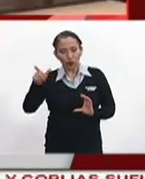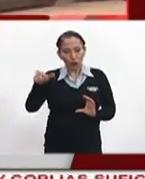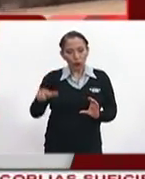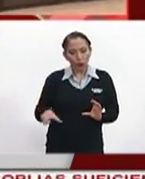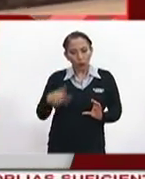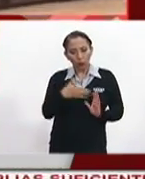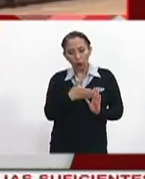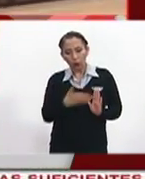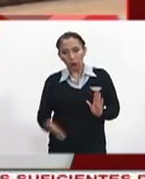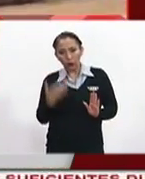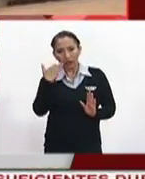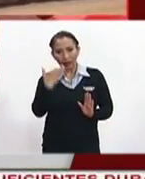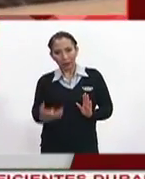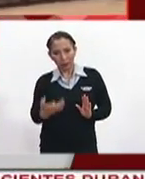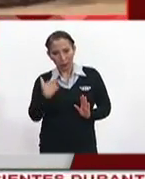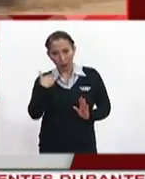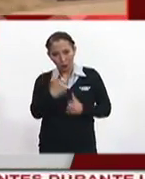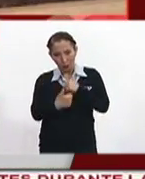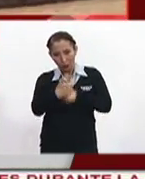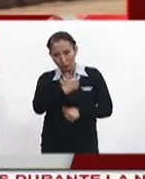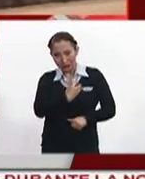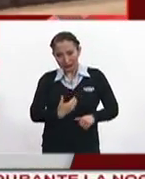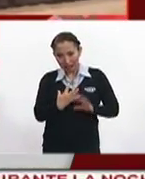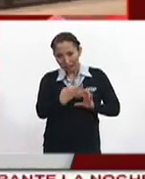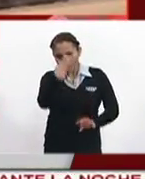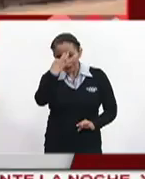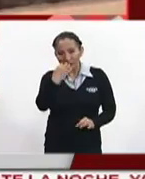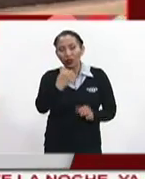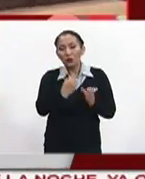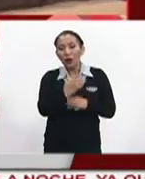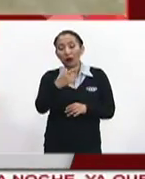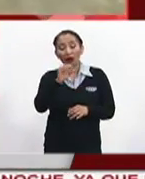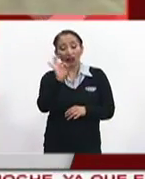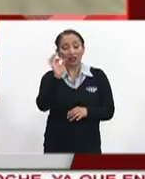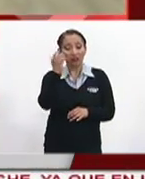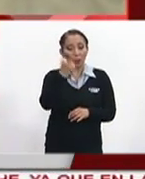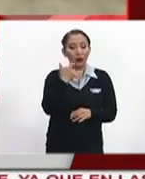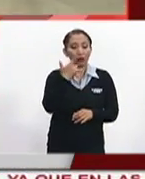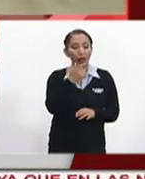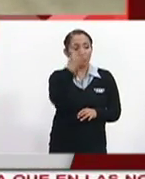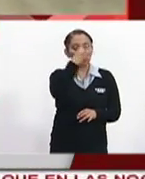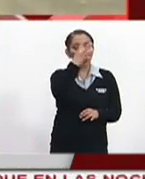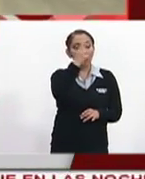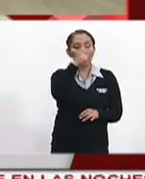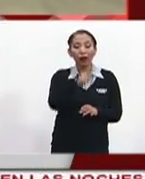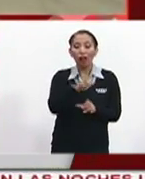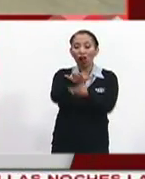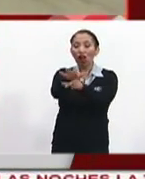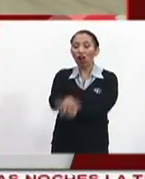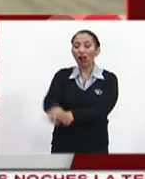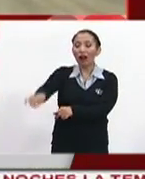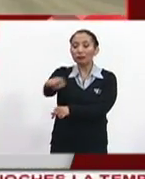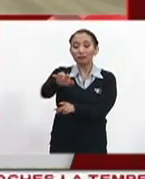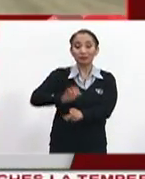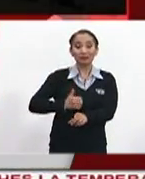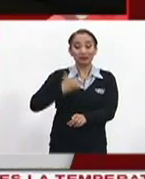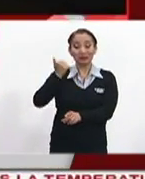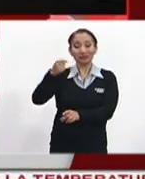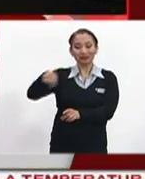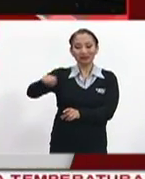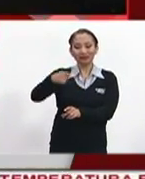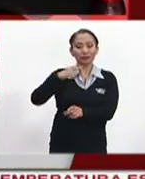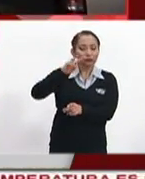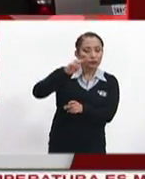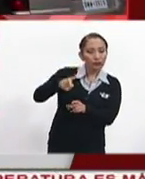comportamiento durante la temporada electoral. Esto se puede haber interpretado como un intento de Donald Trump para ejercer presión aprovechándose de